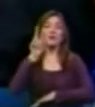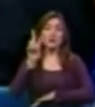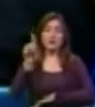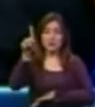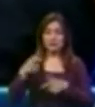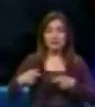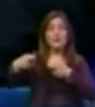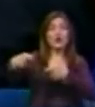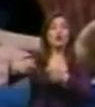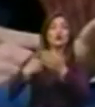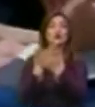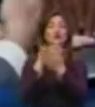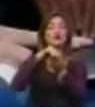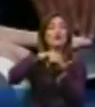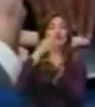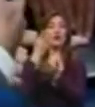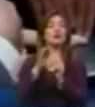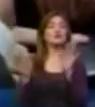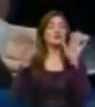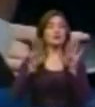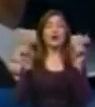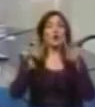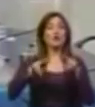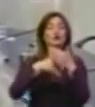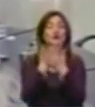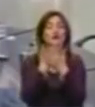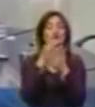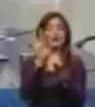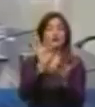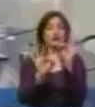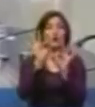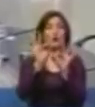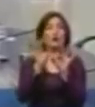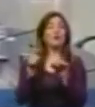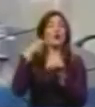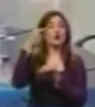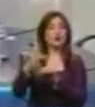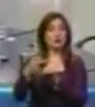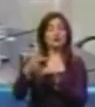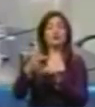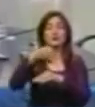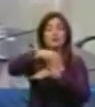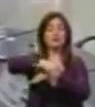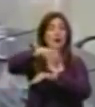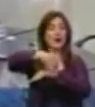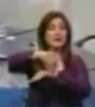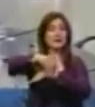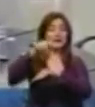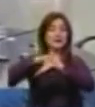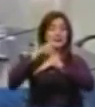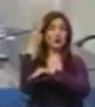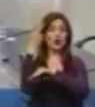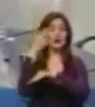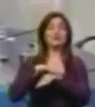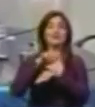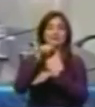la primera reunión oficial y en la que elegirán a las autoridades del consejo transitorio será el próximo martes a mediodía esa es la información desde